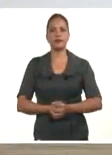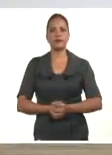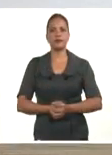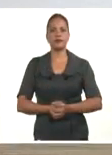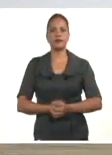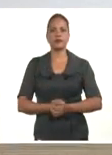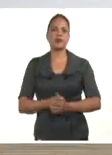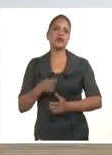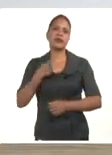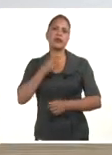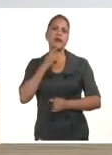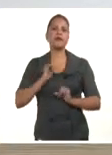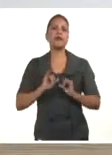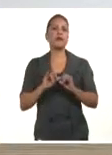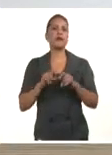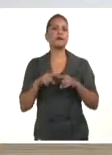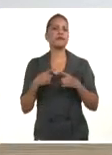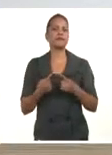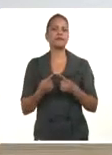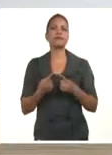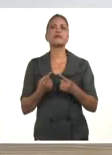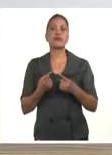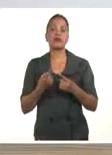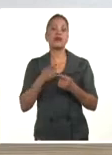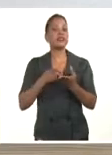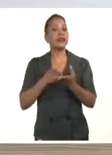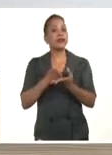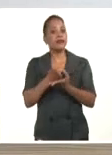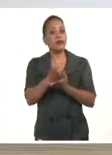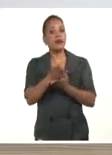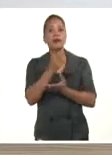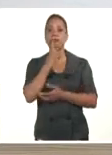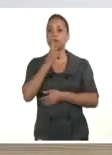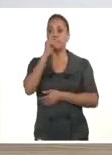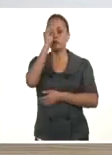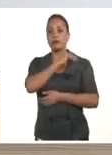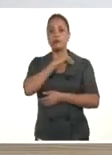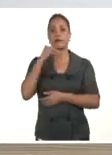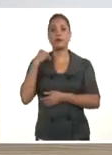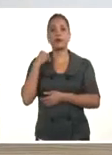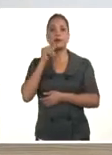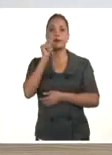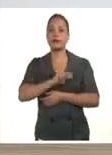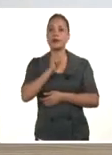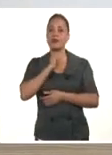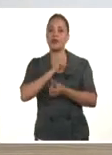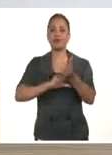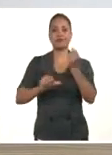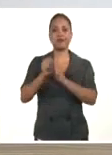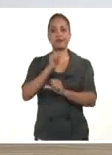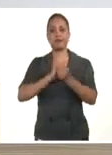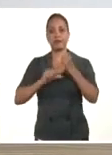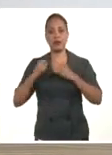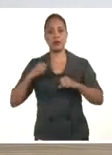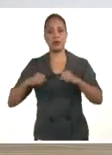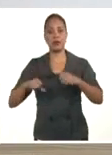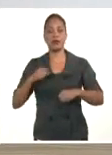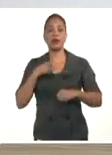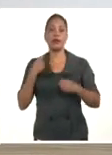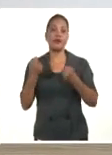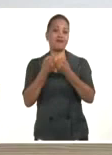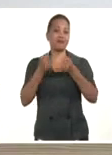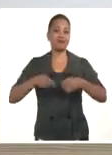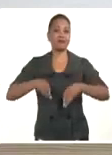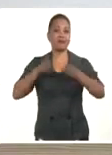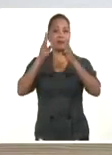debemos informar que continúa la atención médica a los pacientes lesionados en el accidente